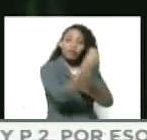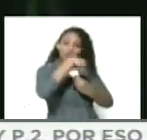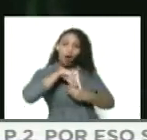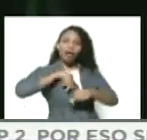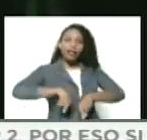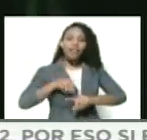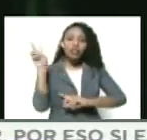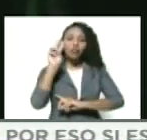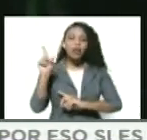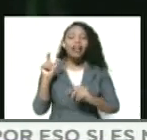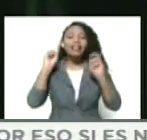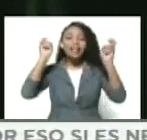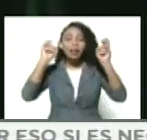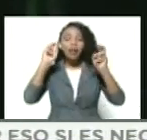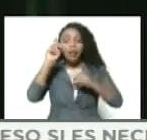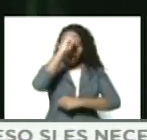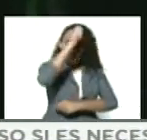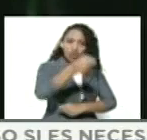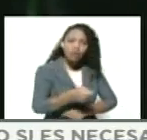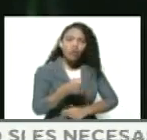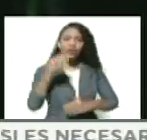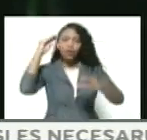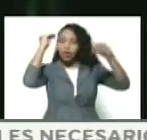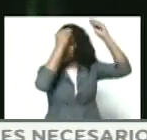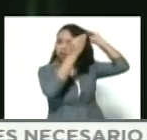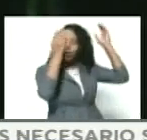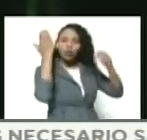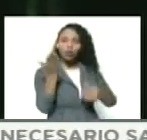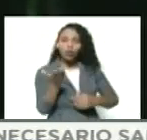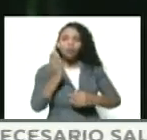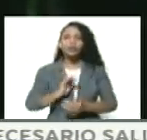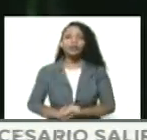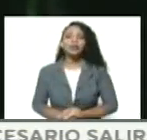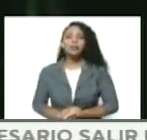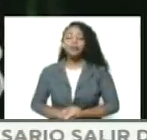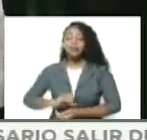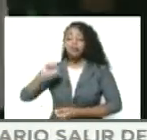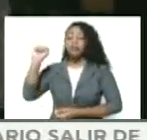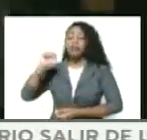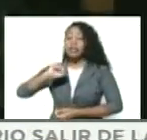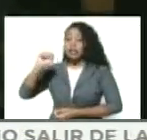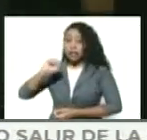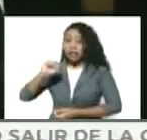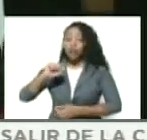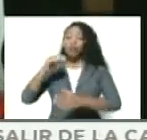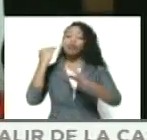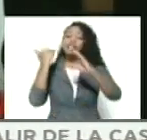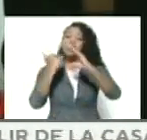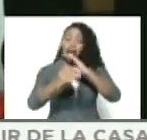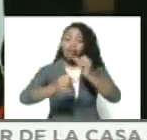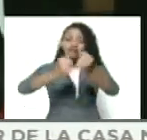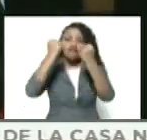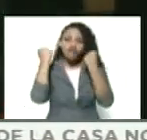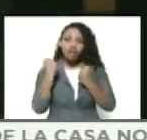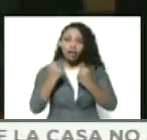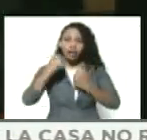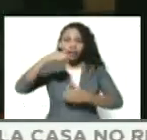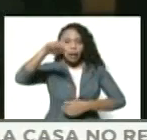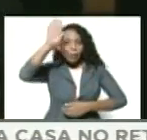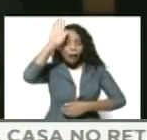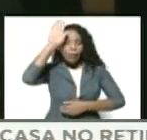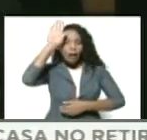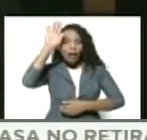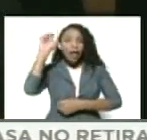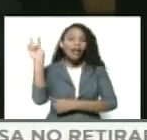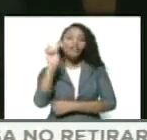este contexto de la beatificación del doctor José Gregorio Hernández. Sí, ha sido un mensaje muy contundente del Papa, que los venezolanos